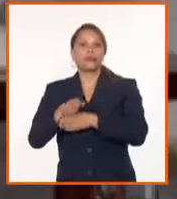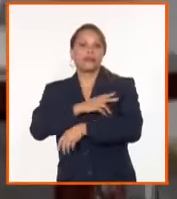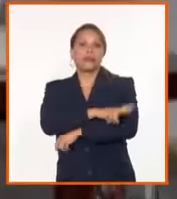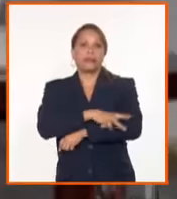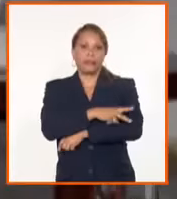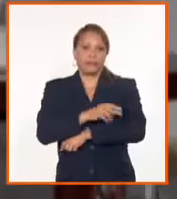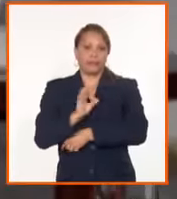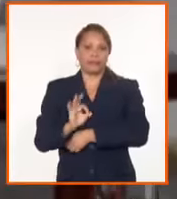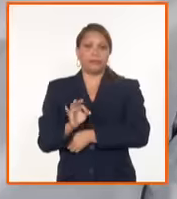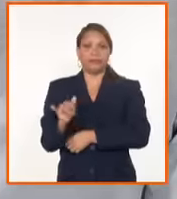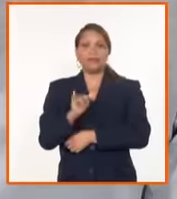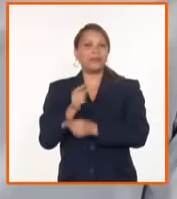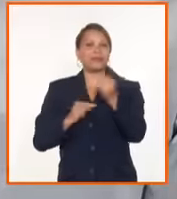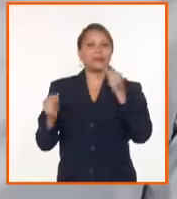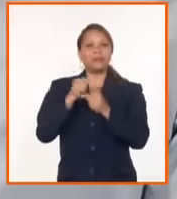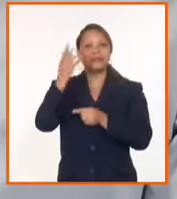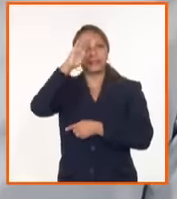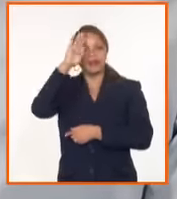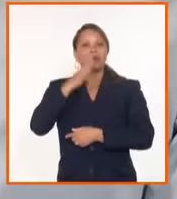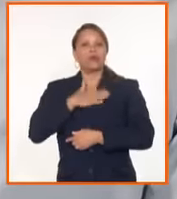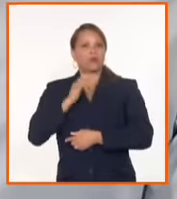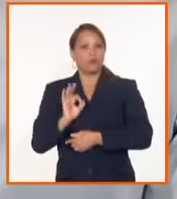particular hacia Cuba. Y una enorme